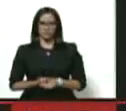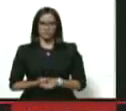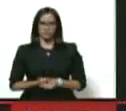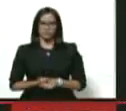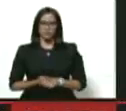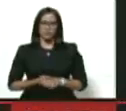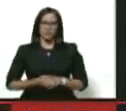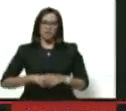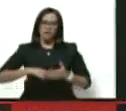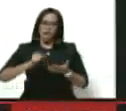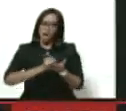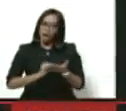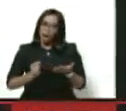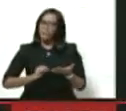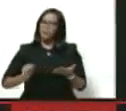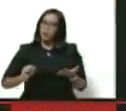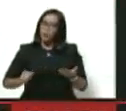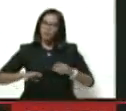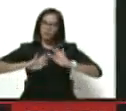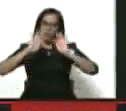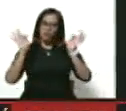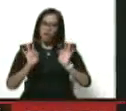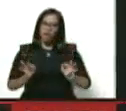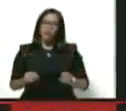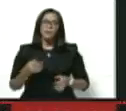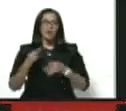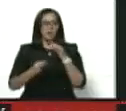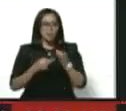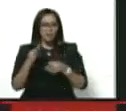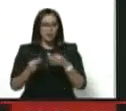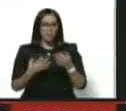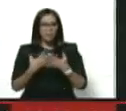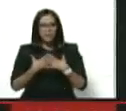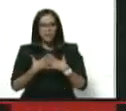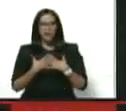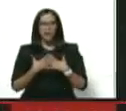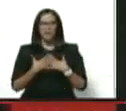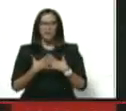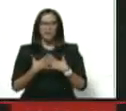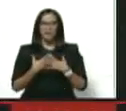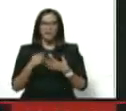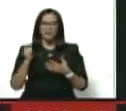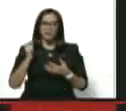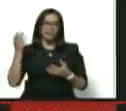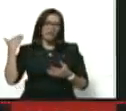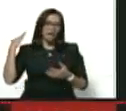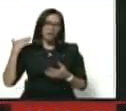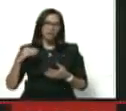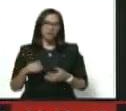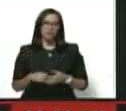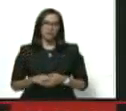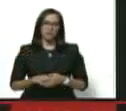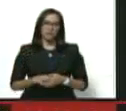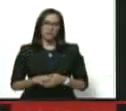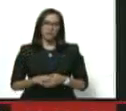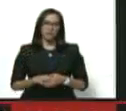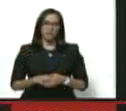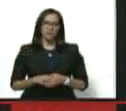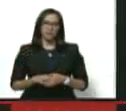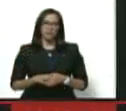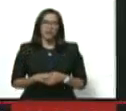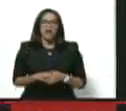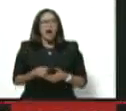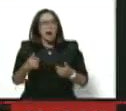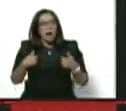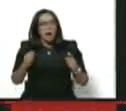pulso. El método, esto lo explicaba hace meses atrás a este líder de América